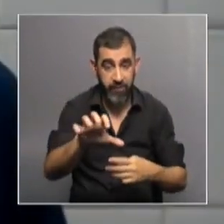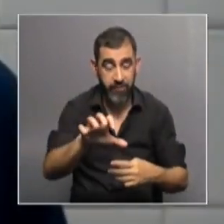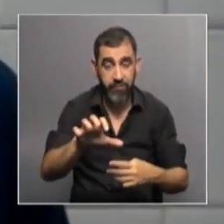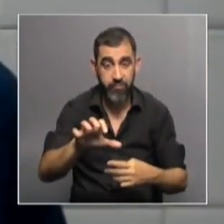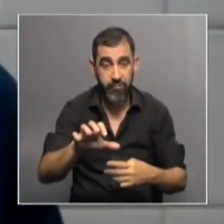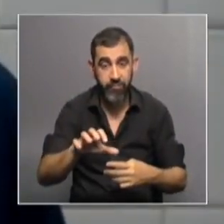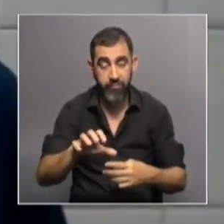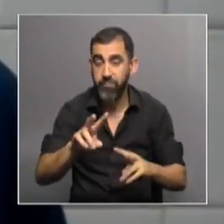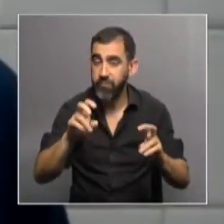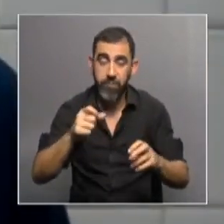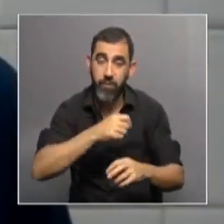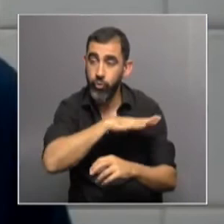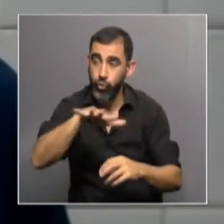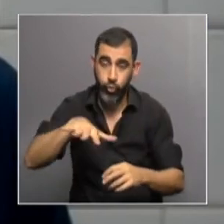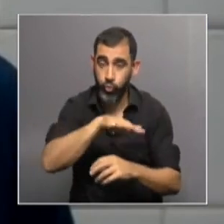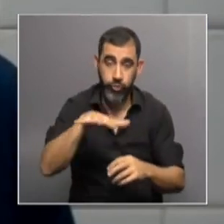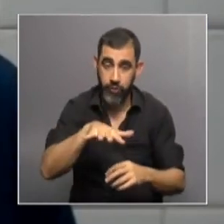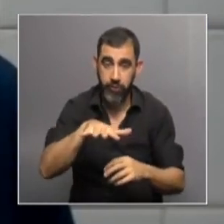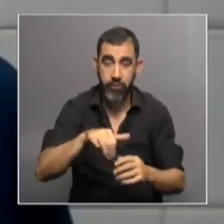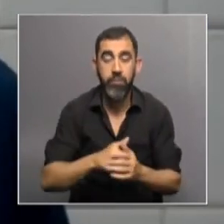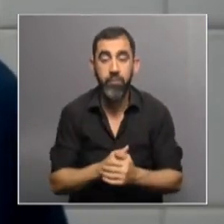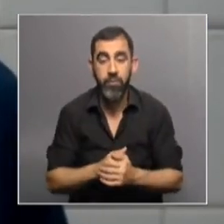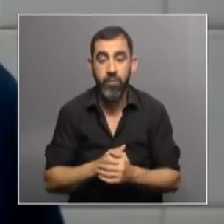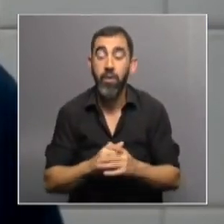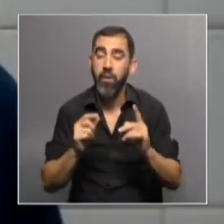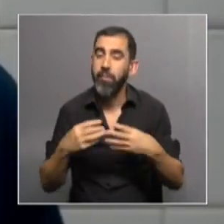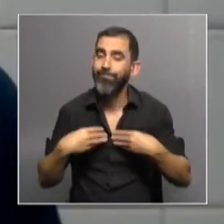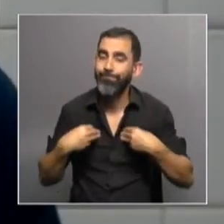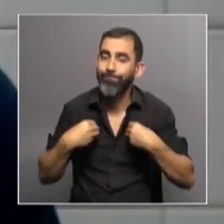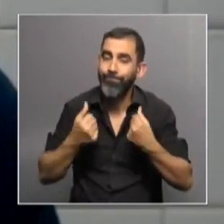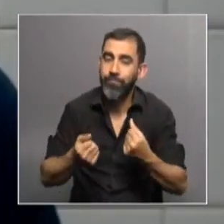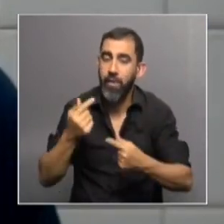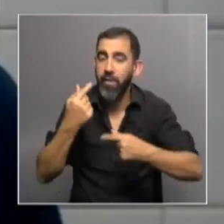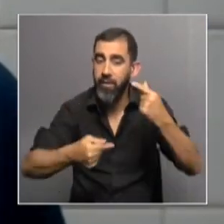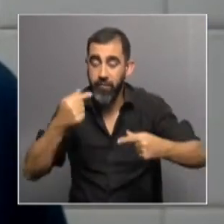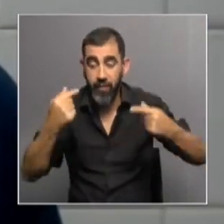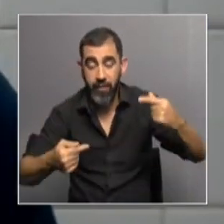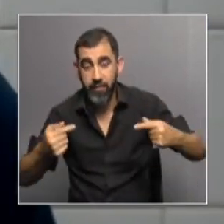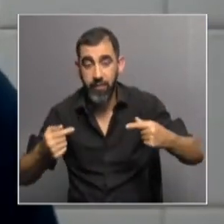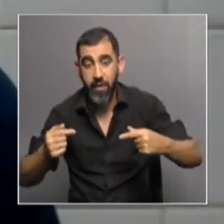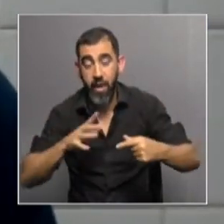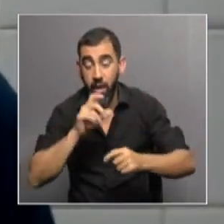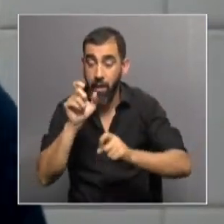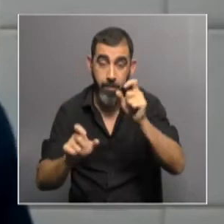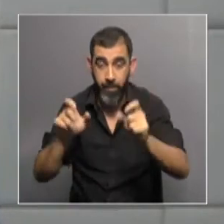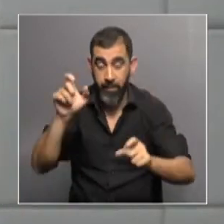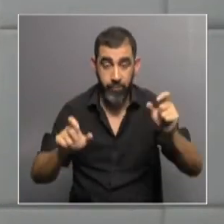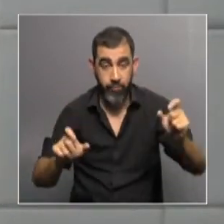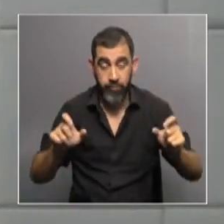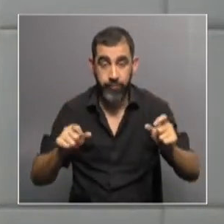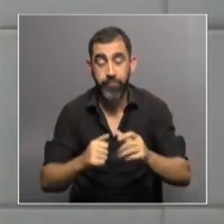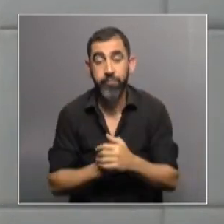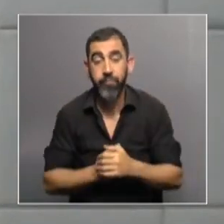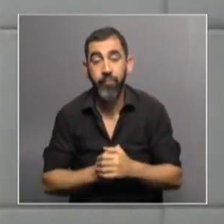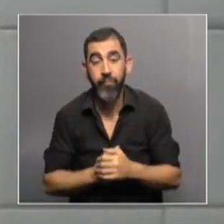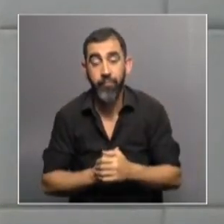construcciones sociales lo digo siempre y son muy sensibles a las diferencias que tenemos las personas en esos